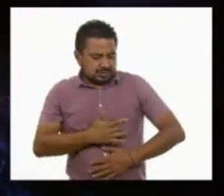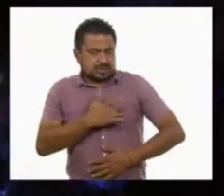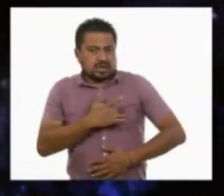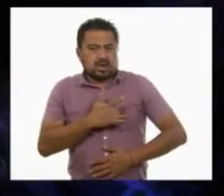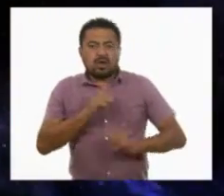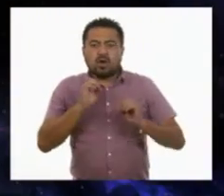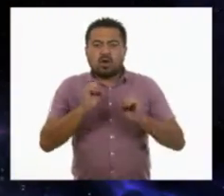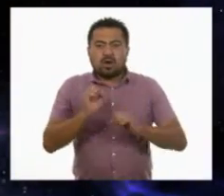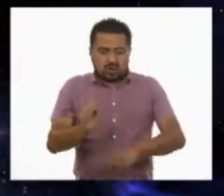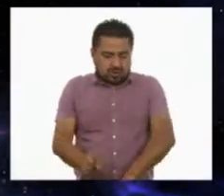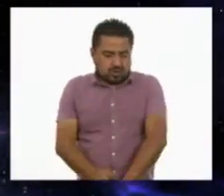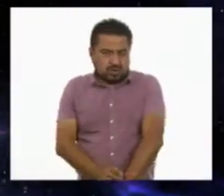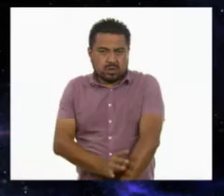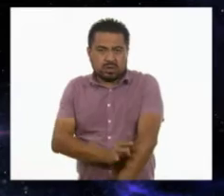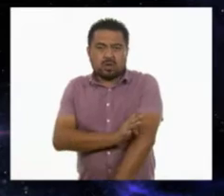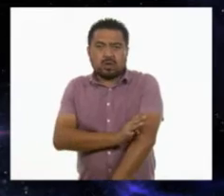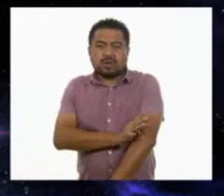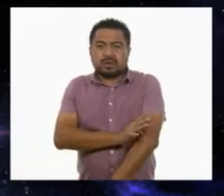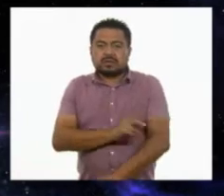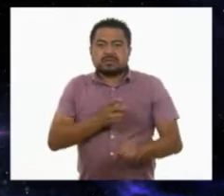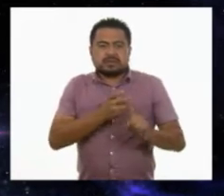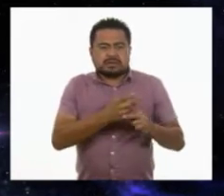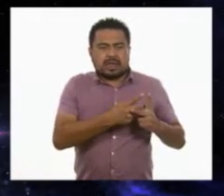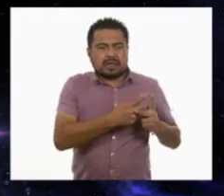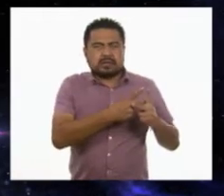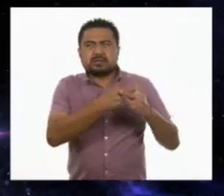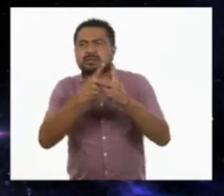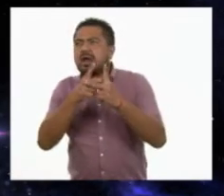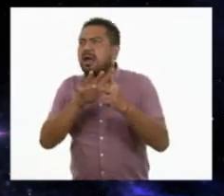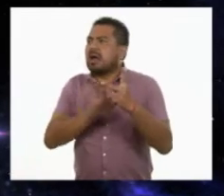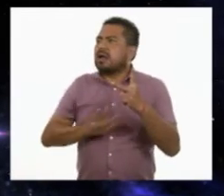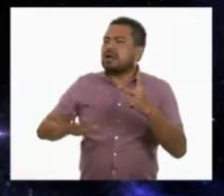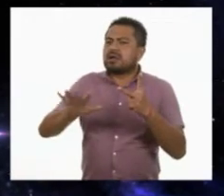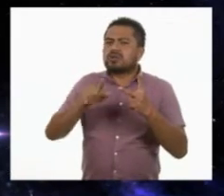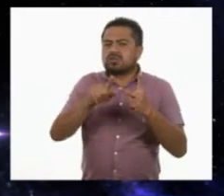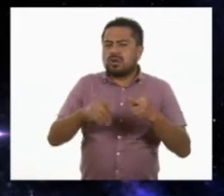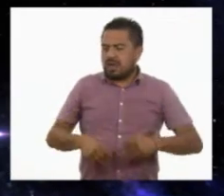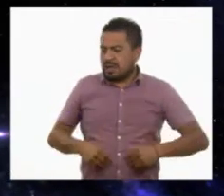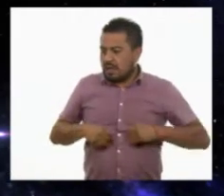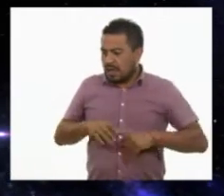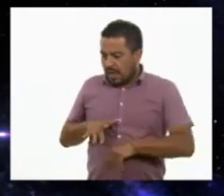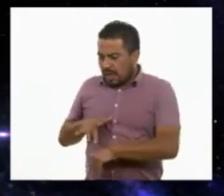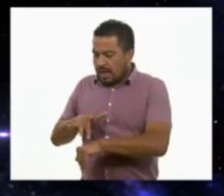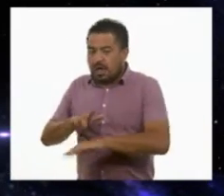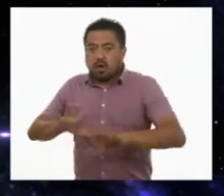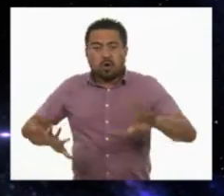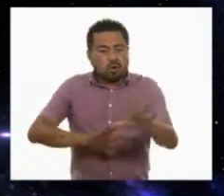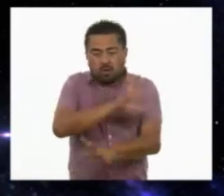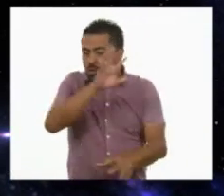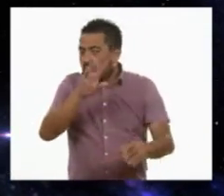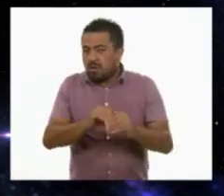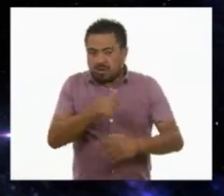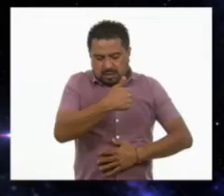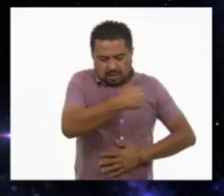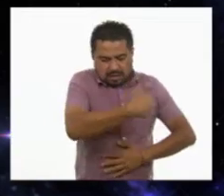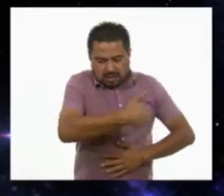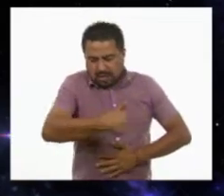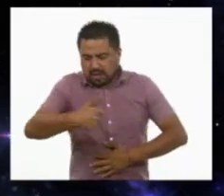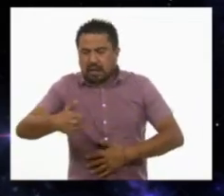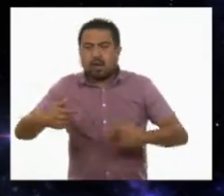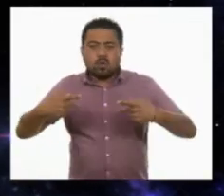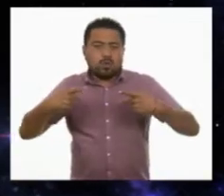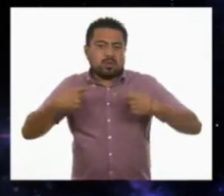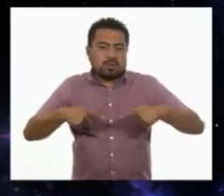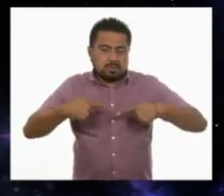sentimiento o una emoción son galaxias de estrellas que tú has formado con tus vivencias. Todos y cada uno de los seres